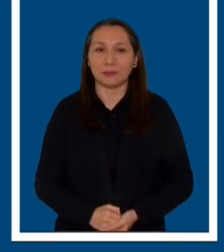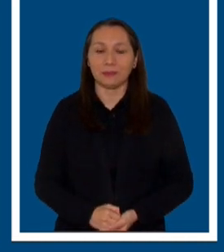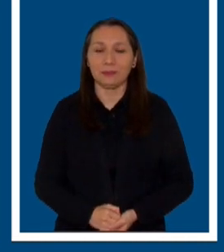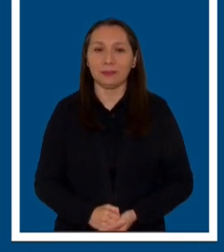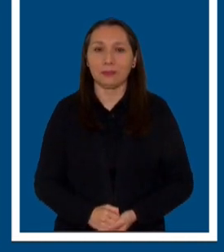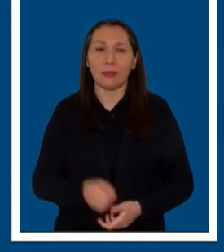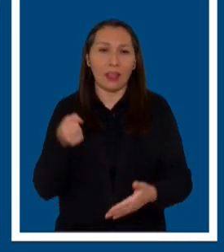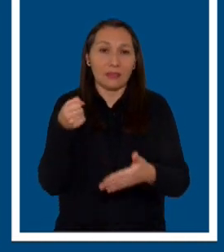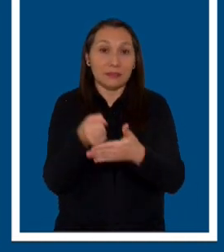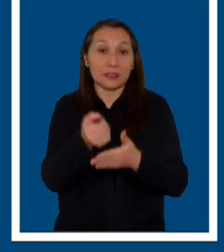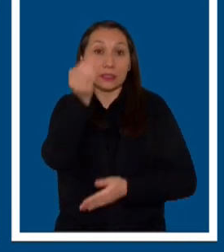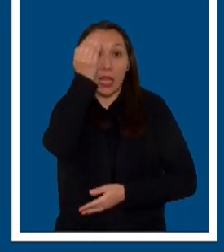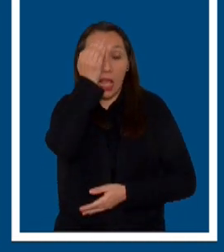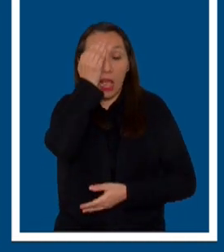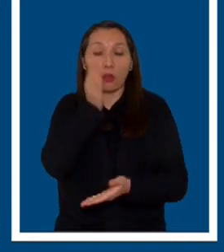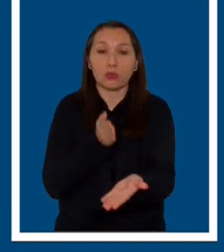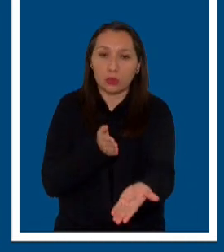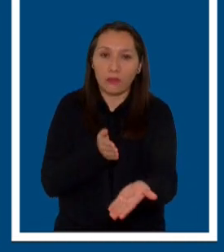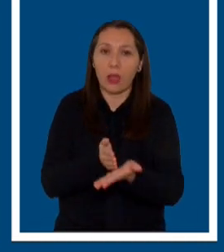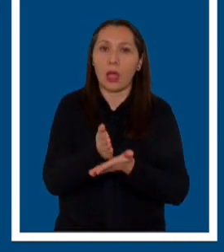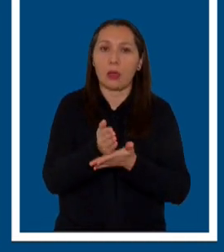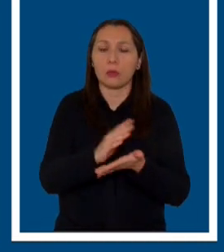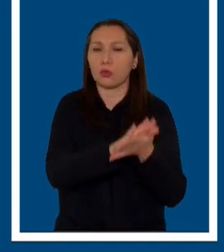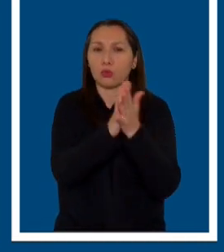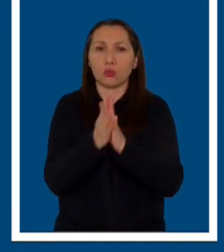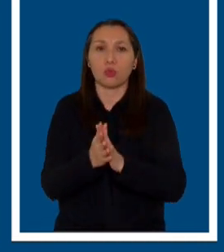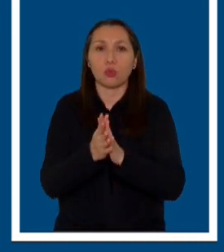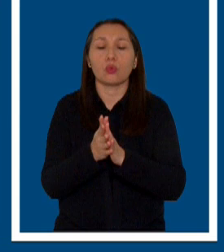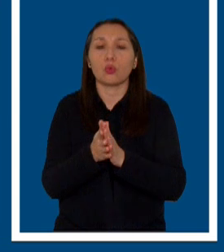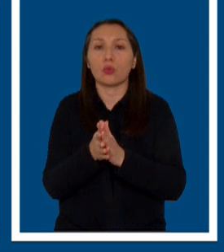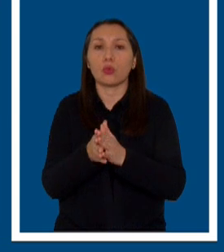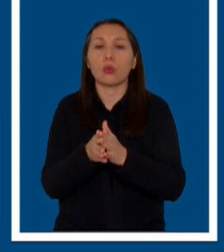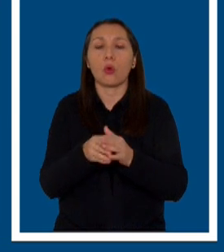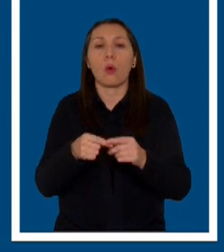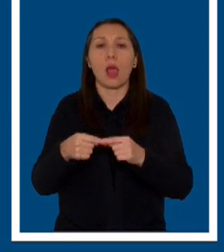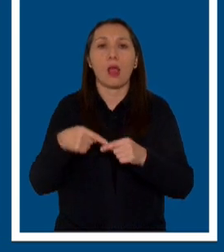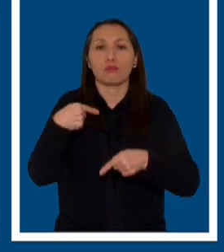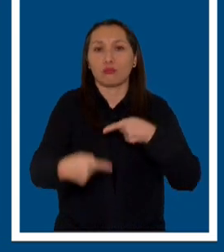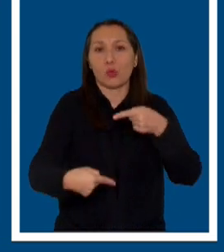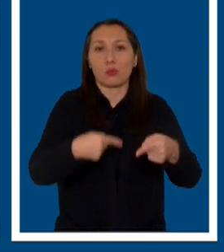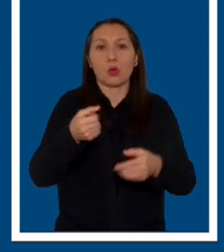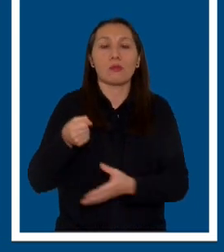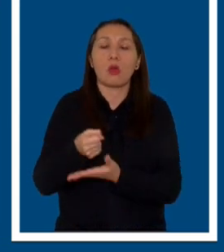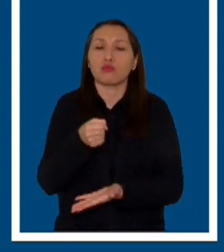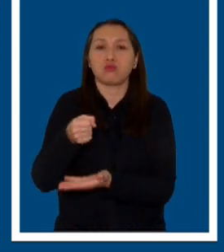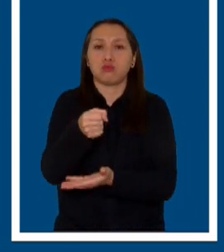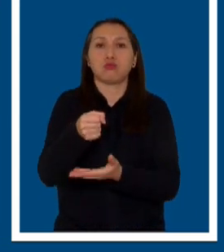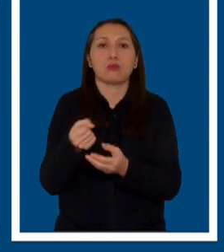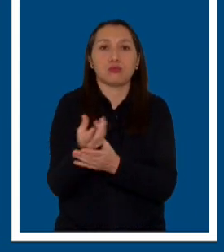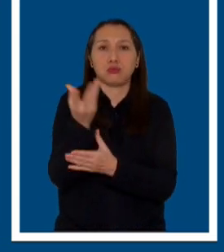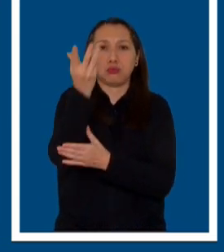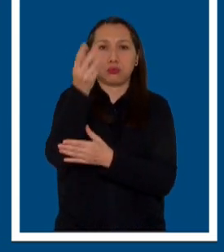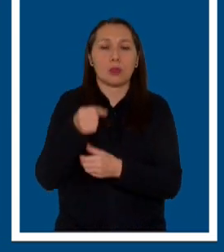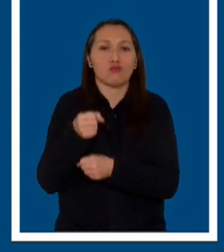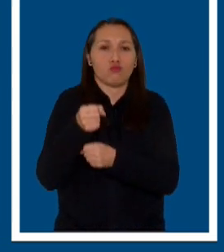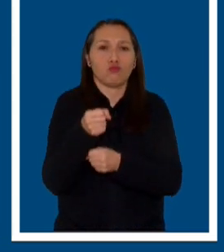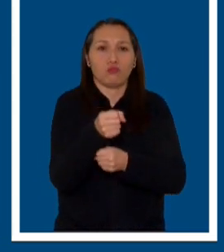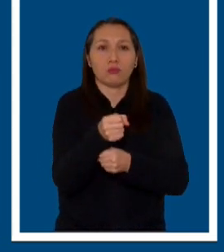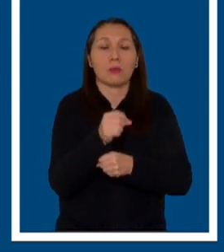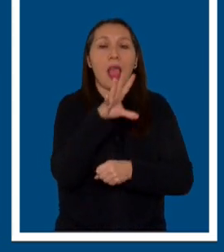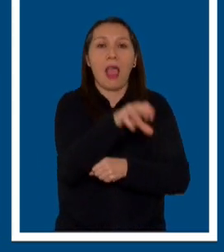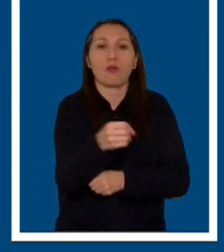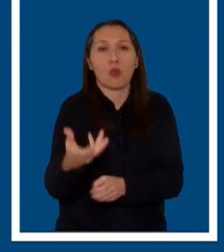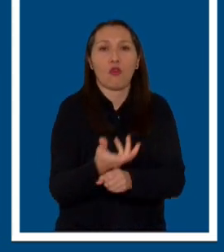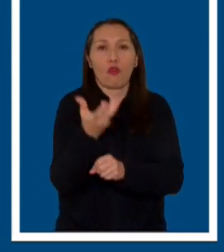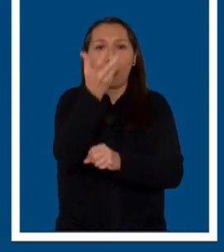A fines de agosto vamos a empezar a hacer todos los relevos de la antorcha ir mostrando la antorcha para ir a buscar el fuego